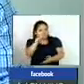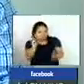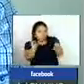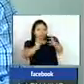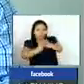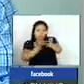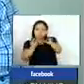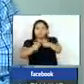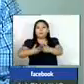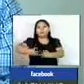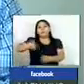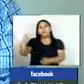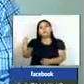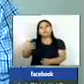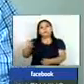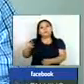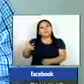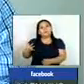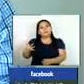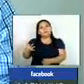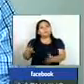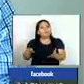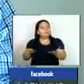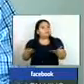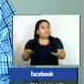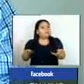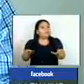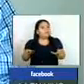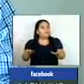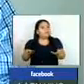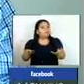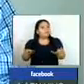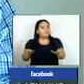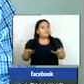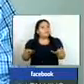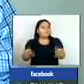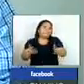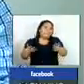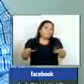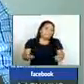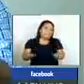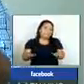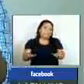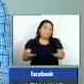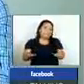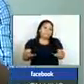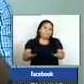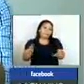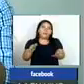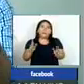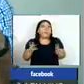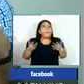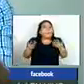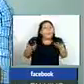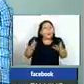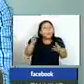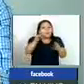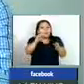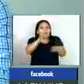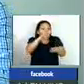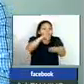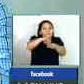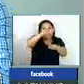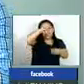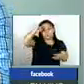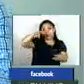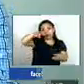tiempo, viene a formar parte ya de este plus o de esta forma de